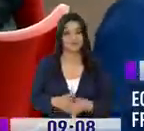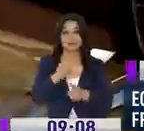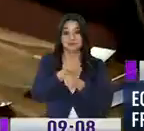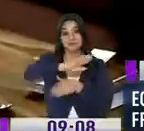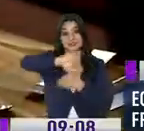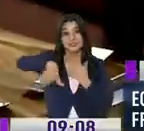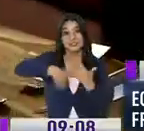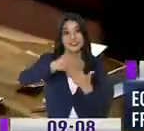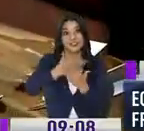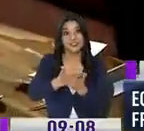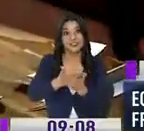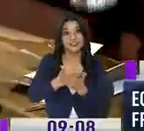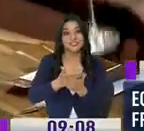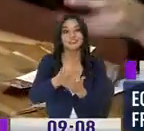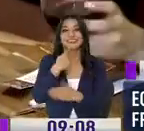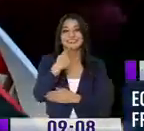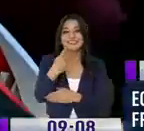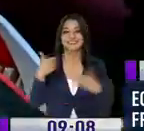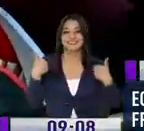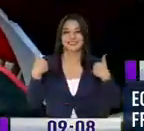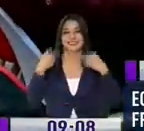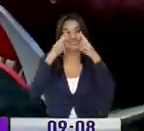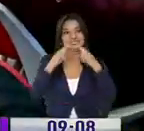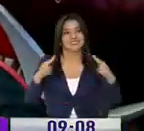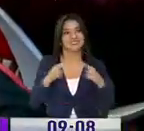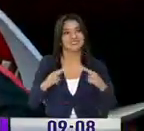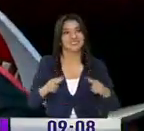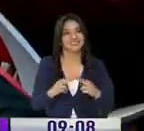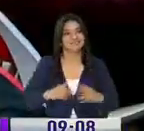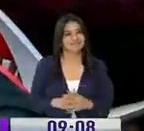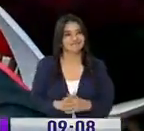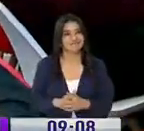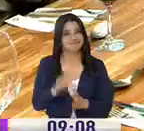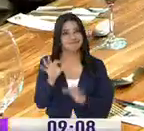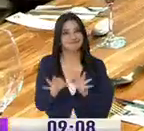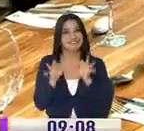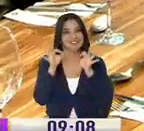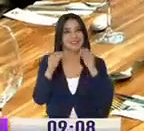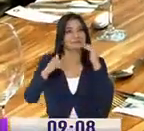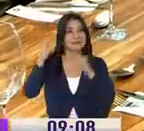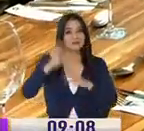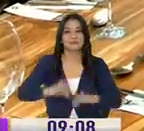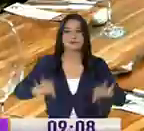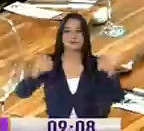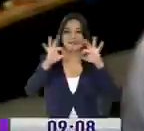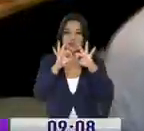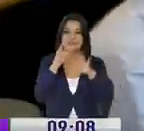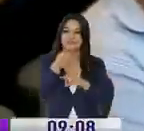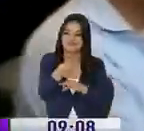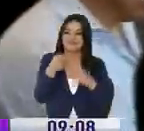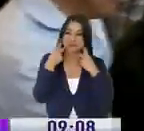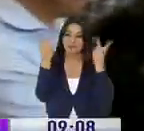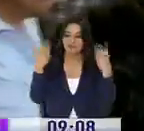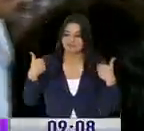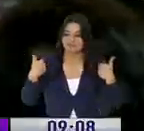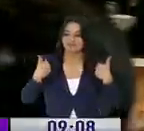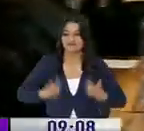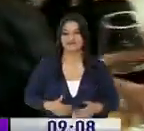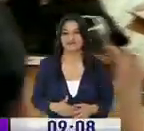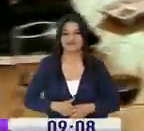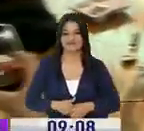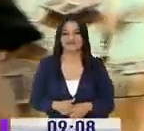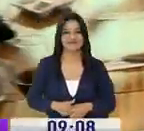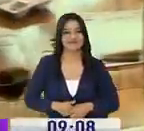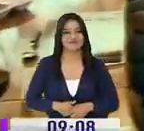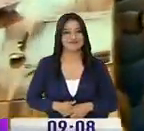todos le desean a usted una feliz Navidad, siendo el regalo más preciado el contento del público. Informó